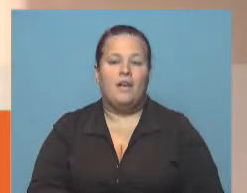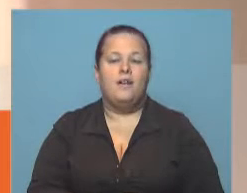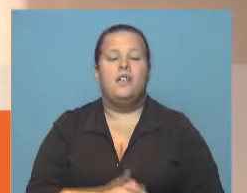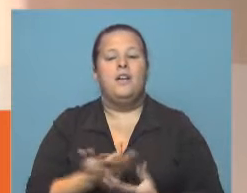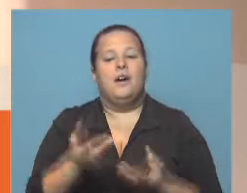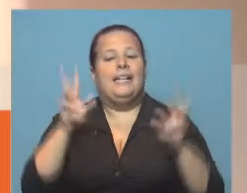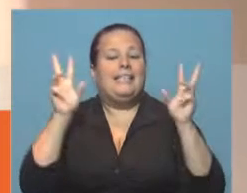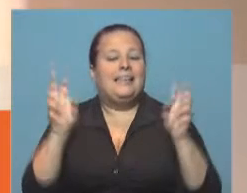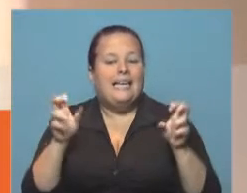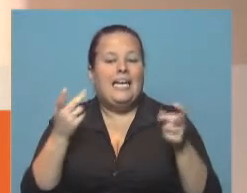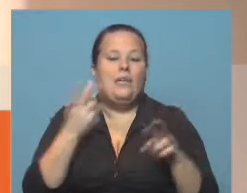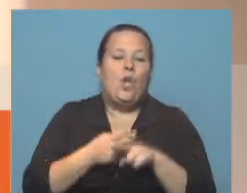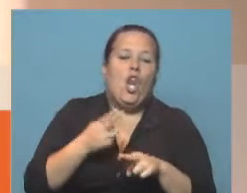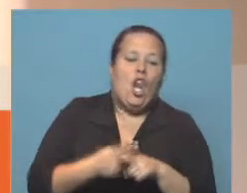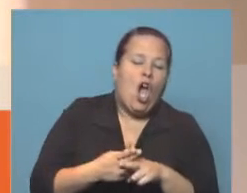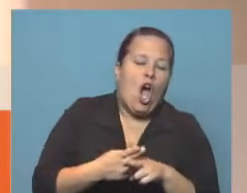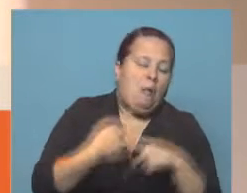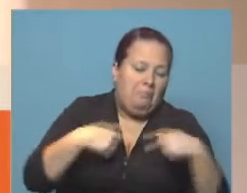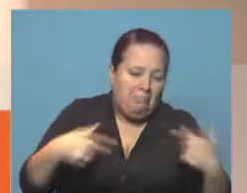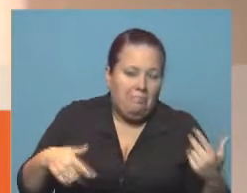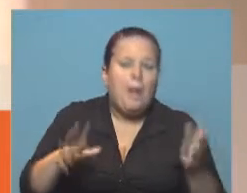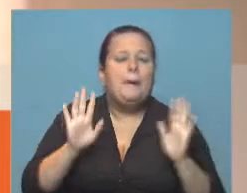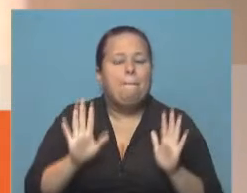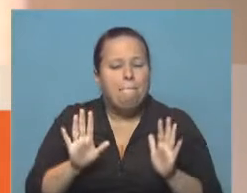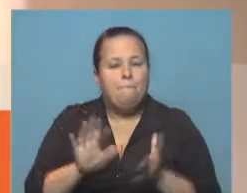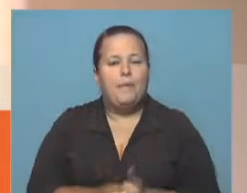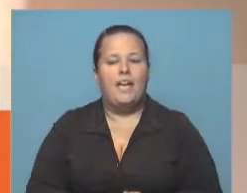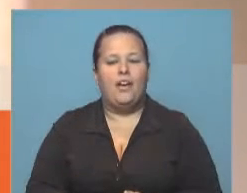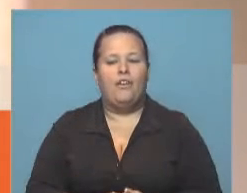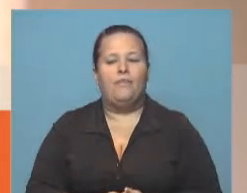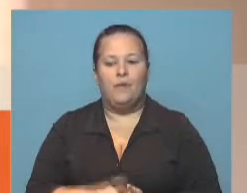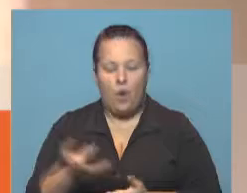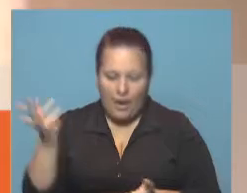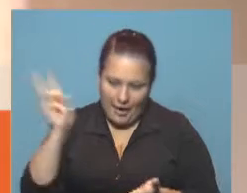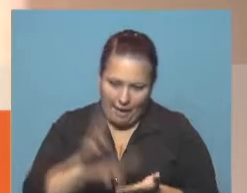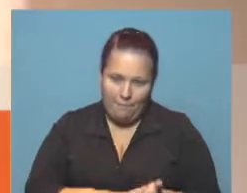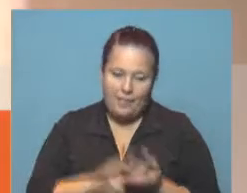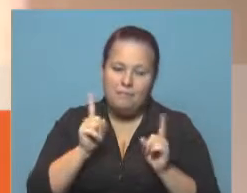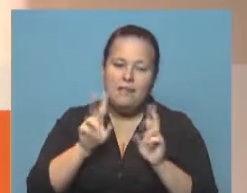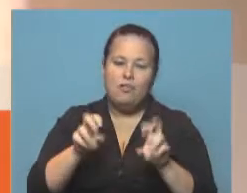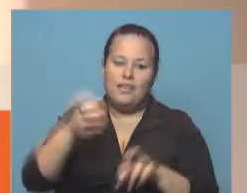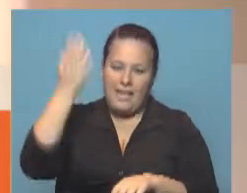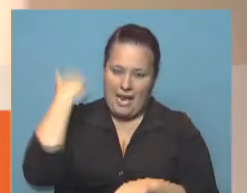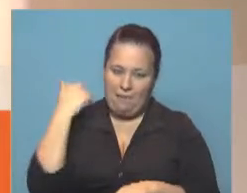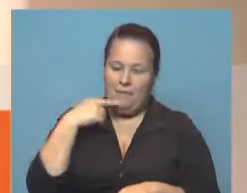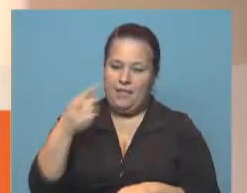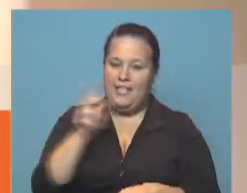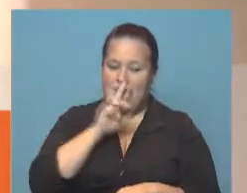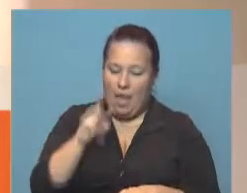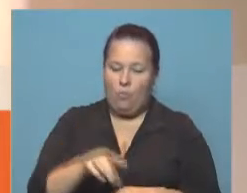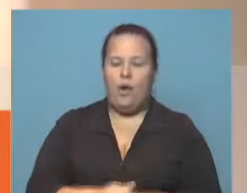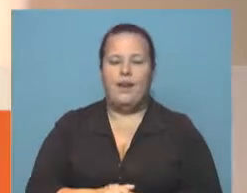un título, un nombre, etcétera, pero rodeando, y vuelvo a retomar lo que dijo